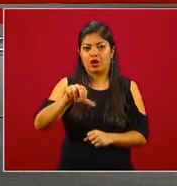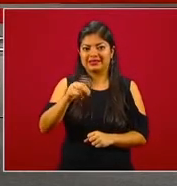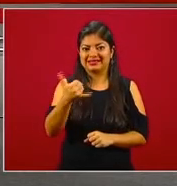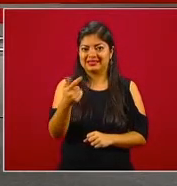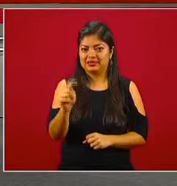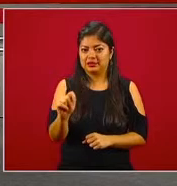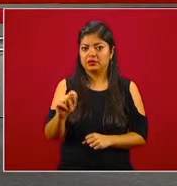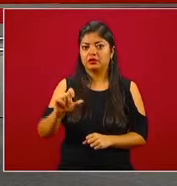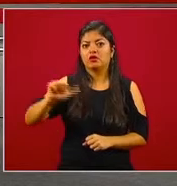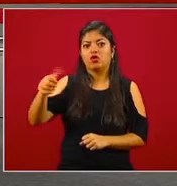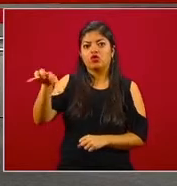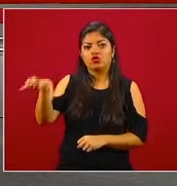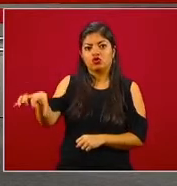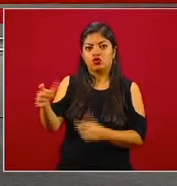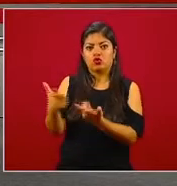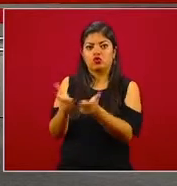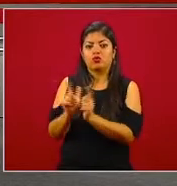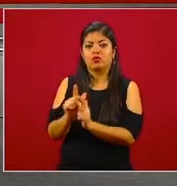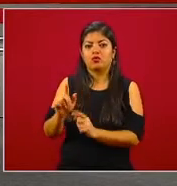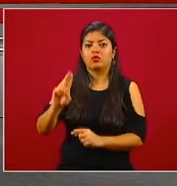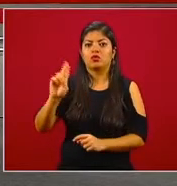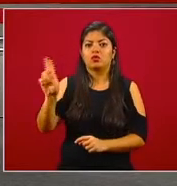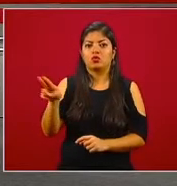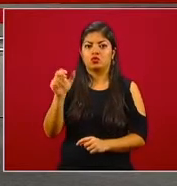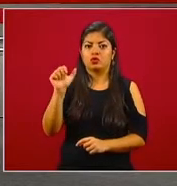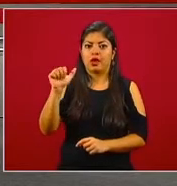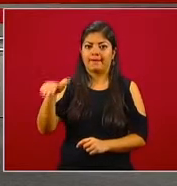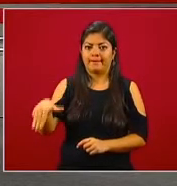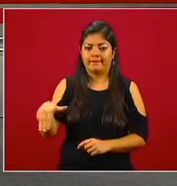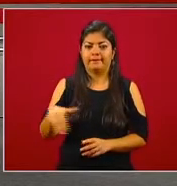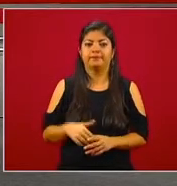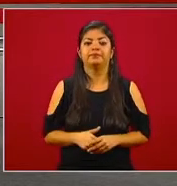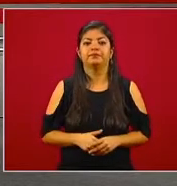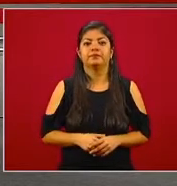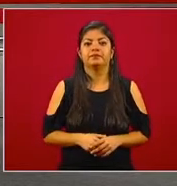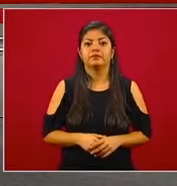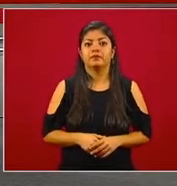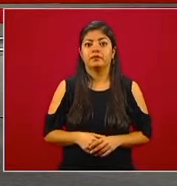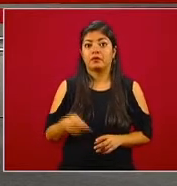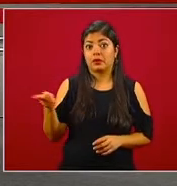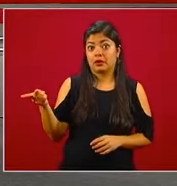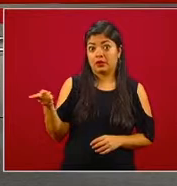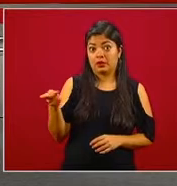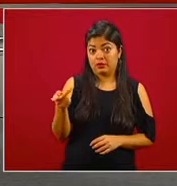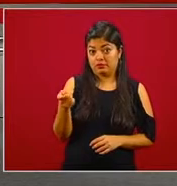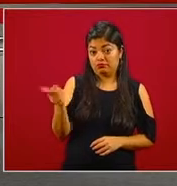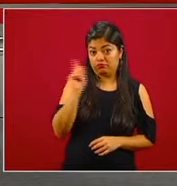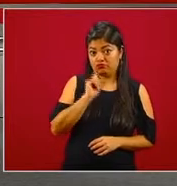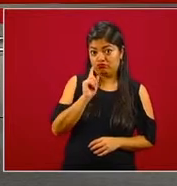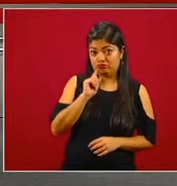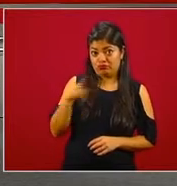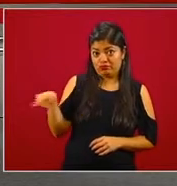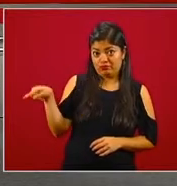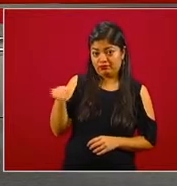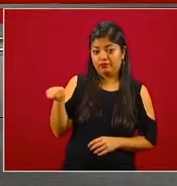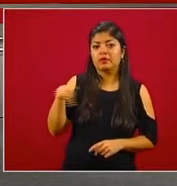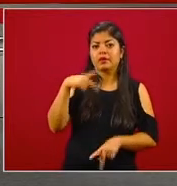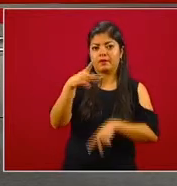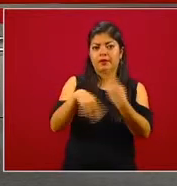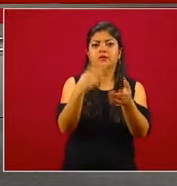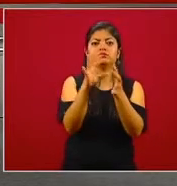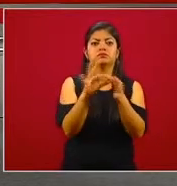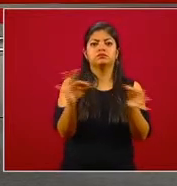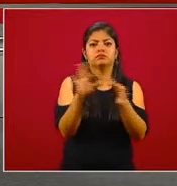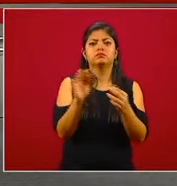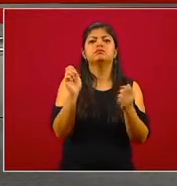lo segundo One is es the la Universidad Nacional Autónoma de Public México. Investigation Centers, Y CONACYT, ellas nos van a and explicar our cómo ha sido National la University, interacción UNAM.